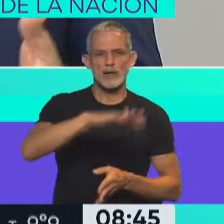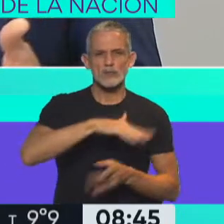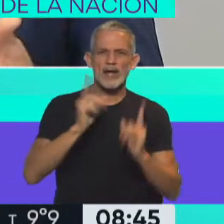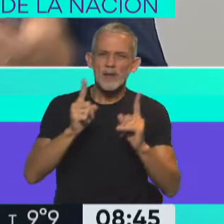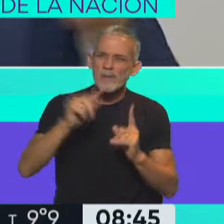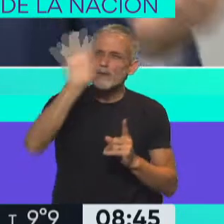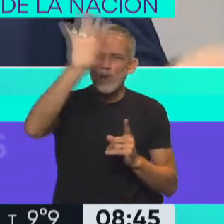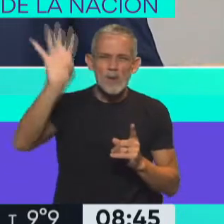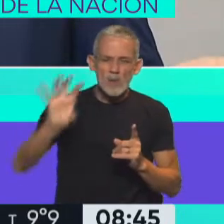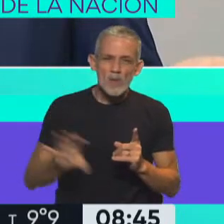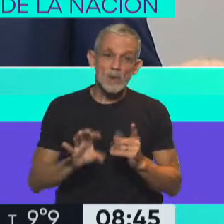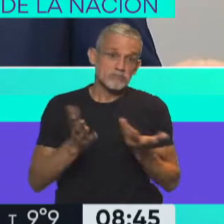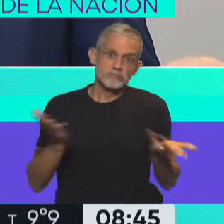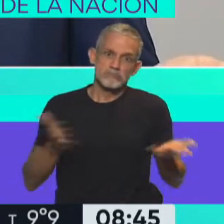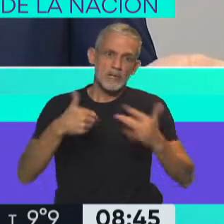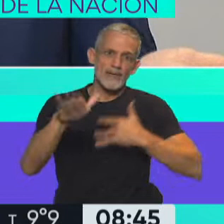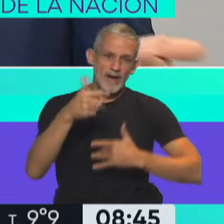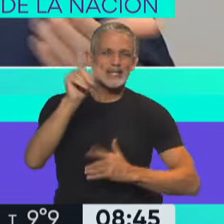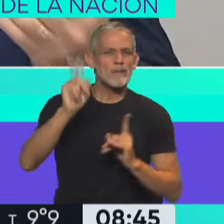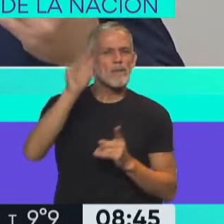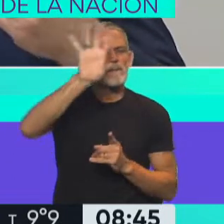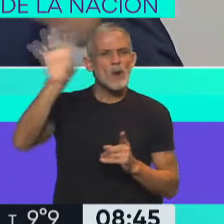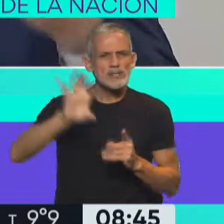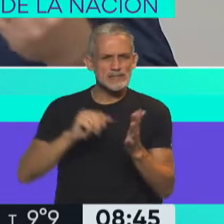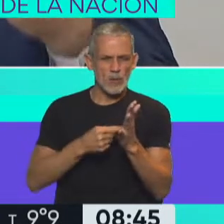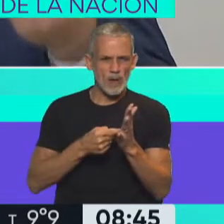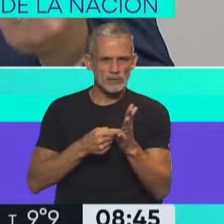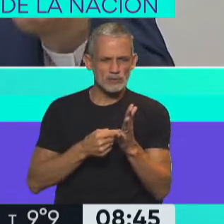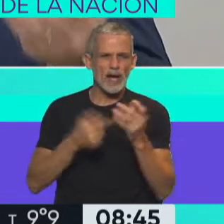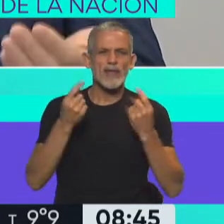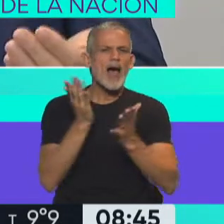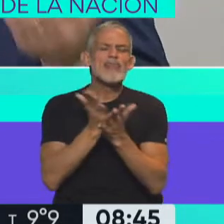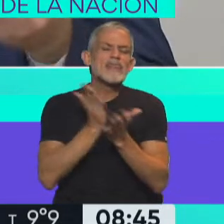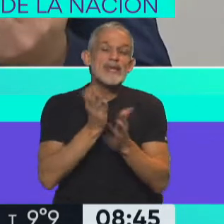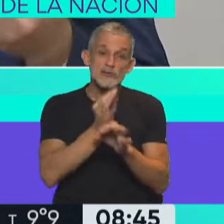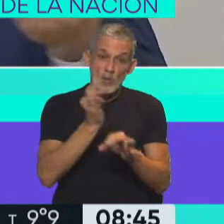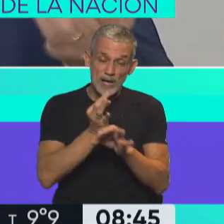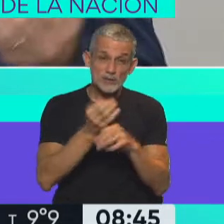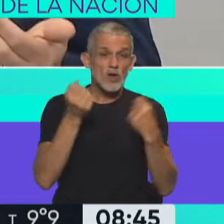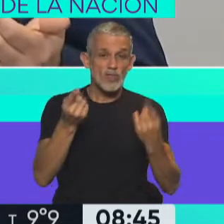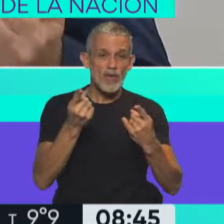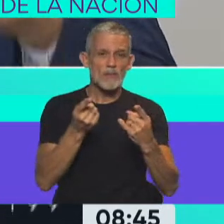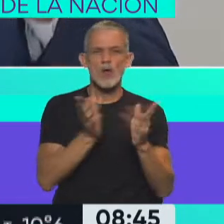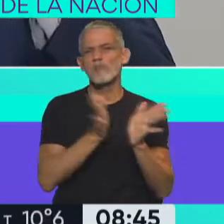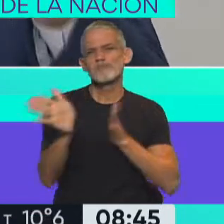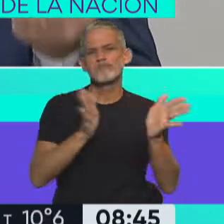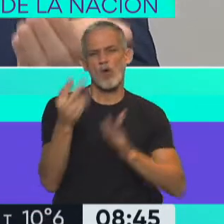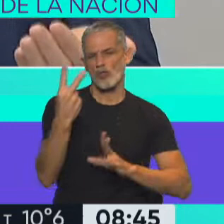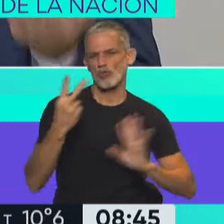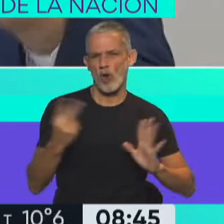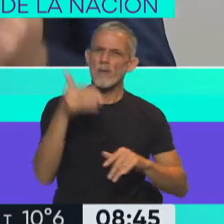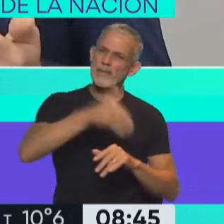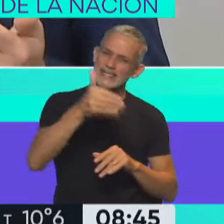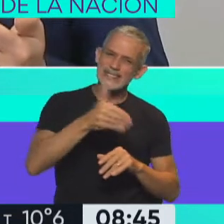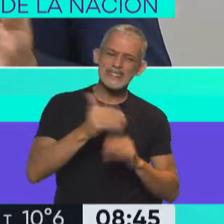las jurisdicciones, y va a ocurrir en la propia provincia de Buenos Aires, ¿no? Garantizar el derecho a la educación en el marco de la bimodalidad, de la